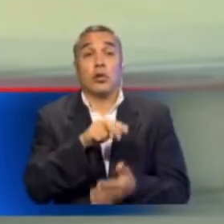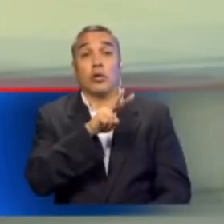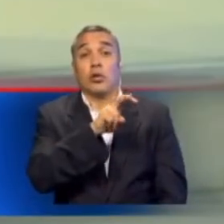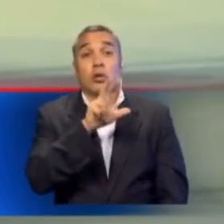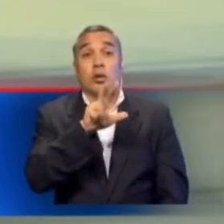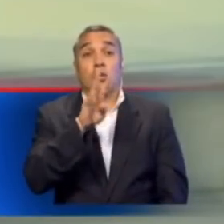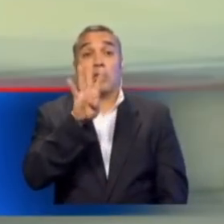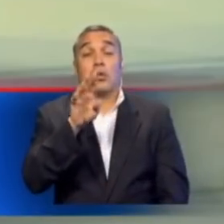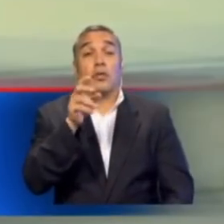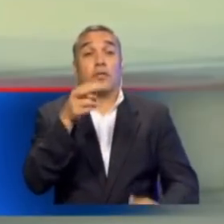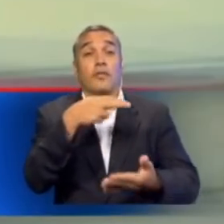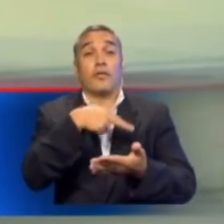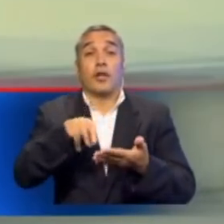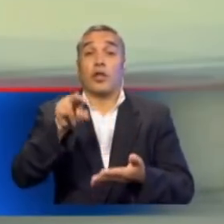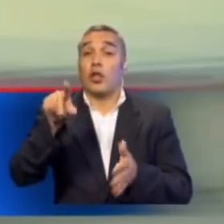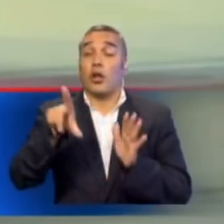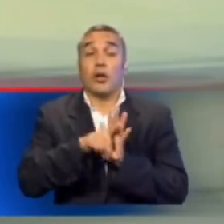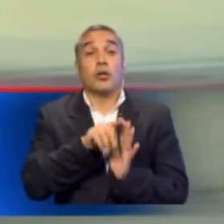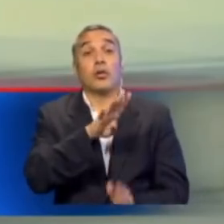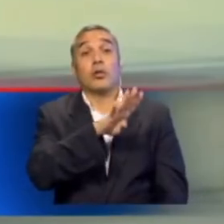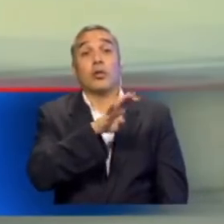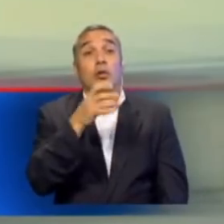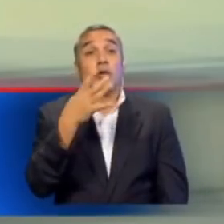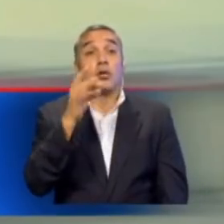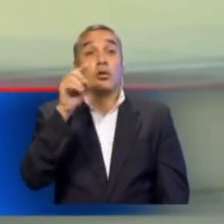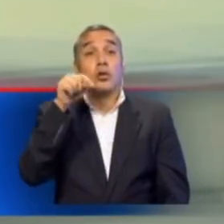62.234 fiestas clandestinas,